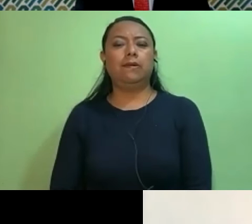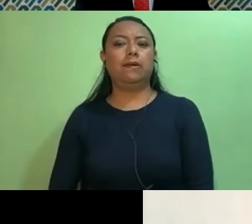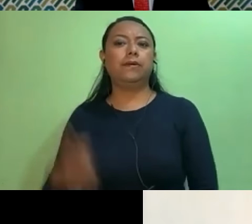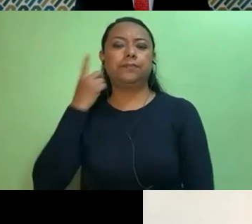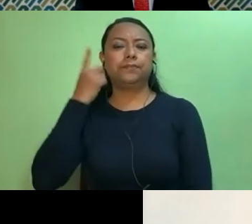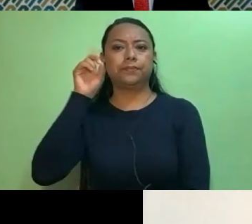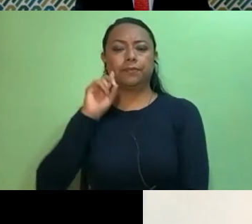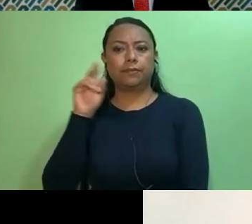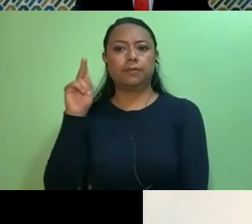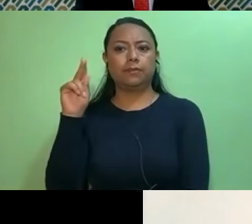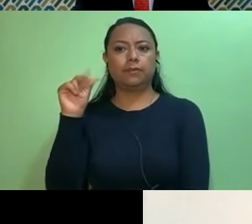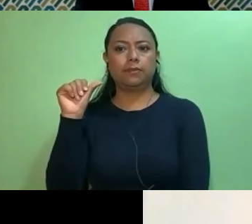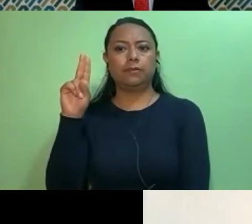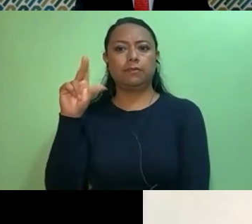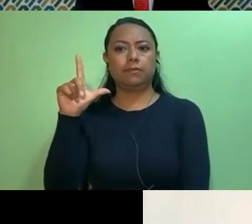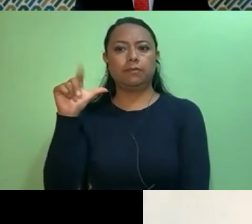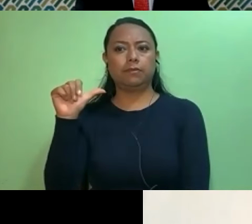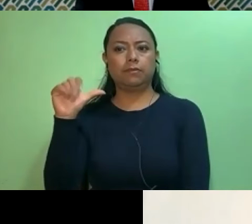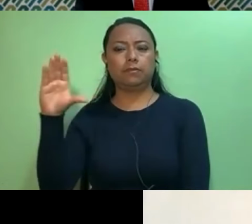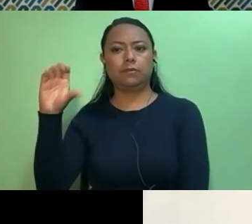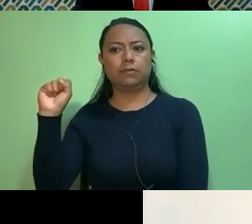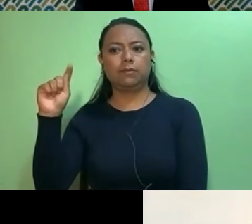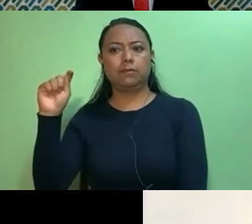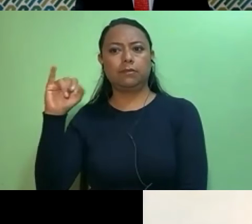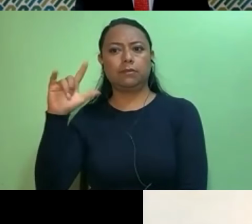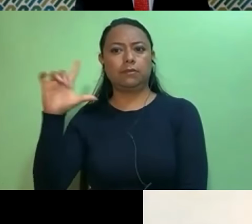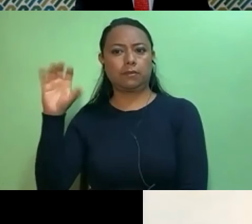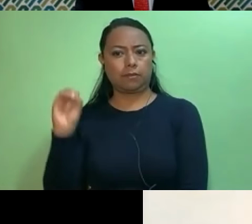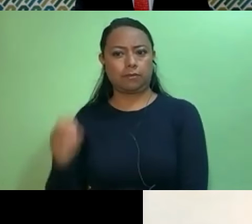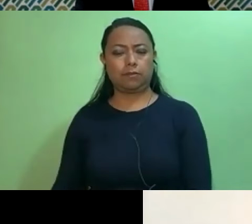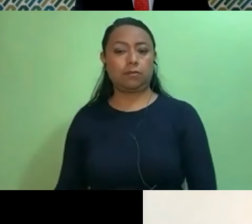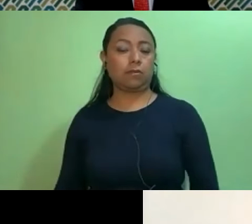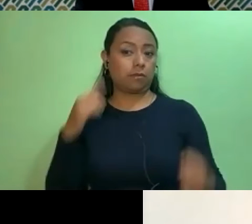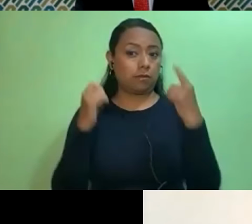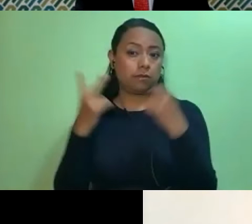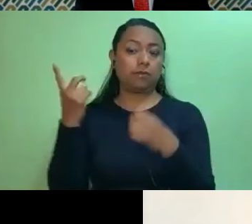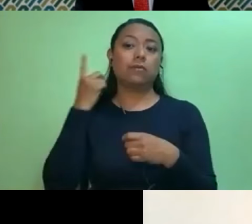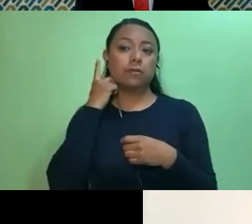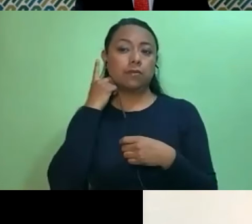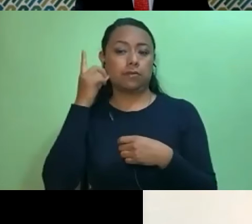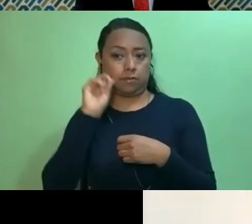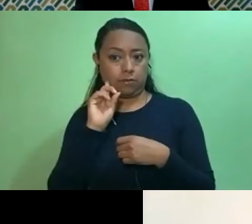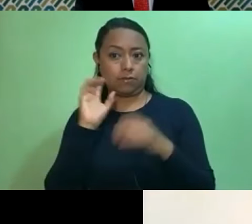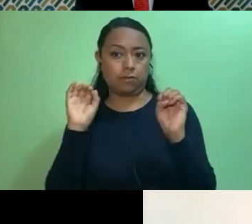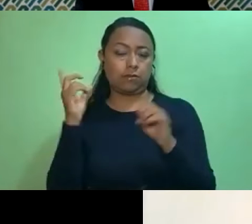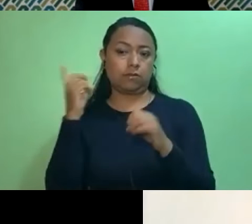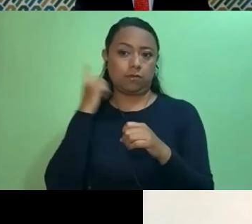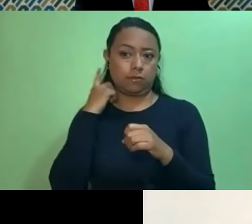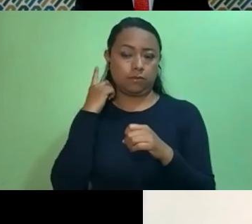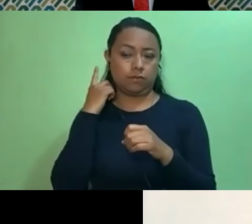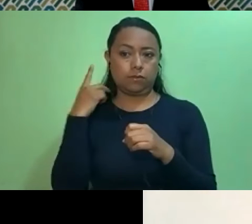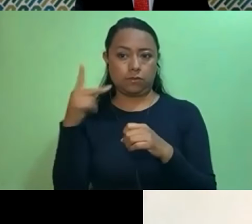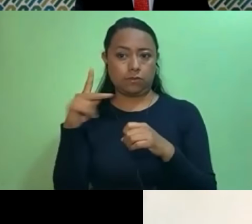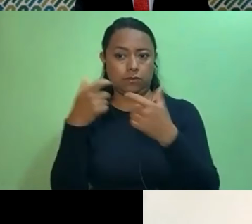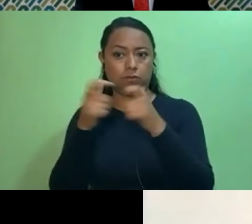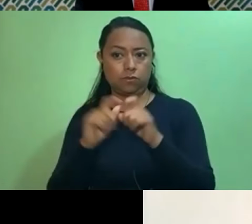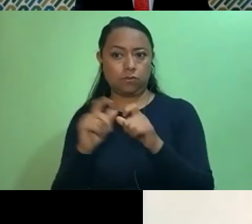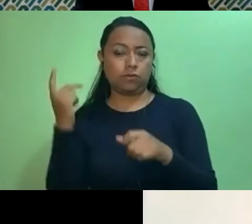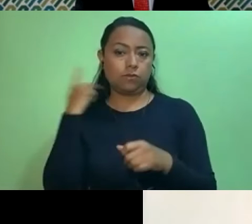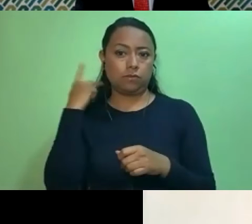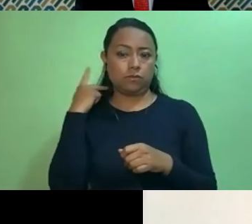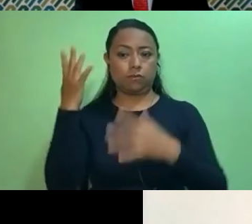Diputada Paula Castillo, ¿alguna diputada o diputado de su grupo parlamentario hará uso de